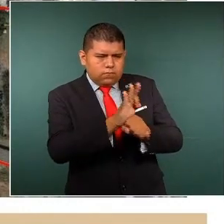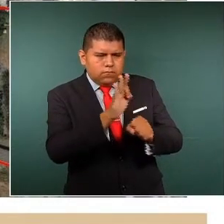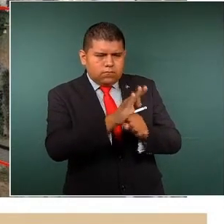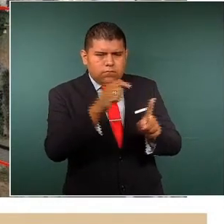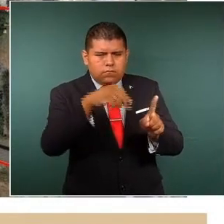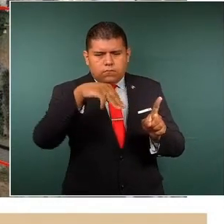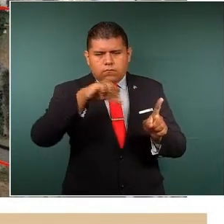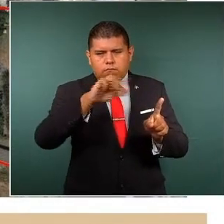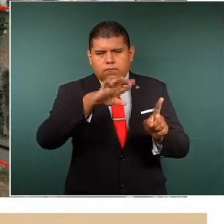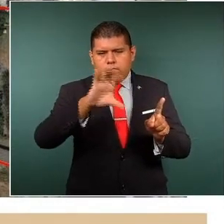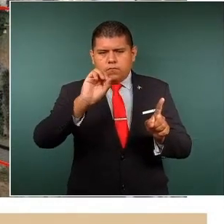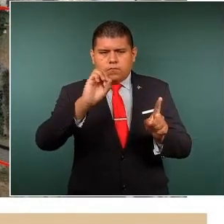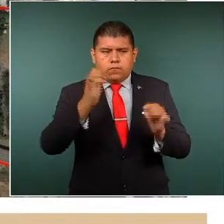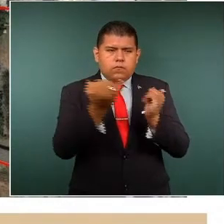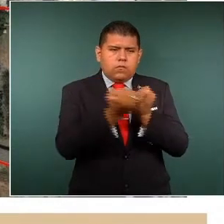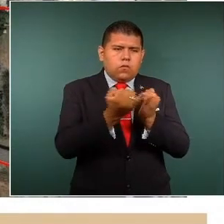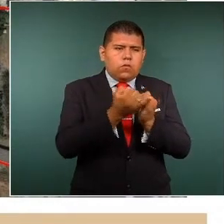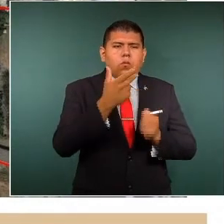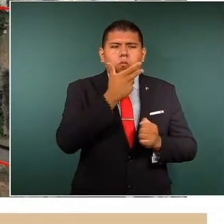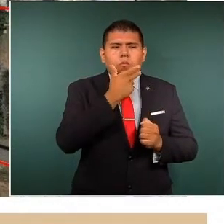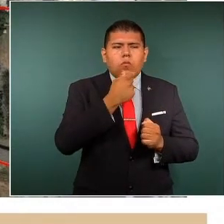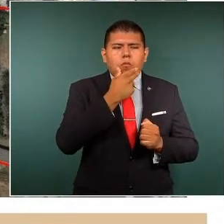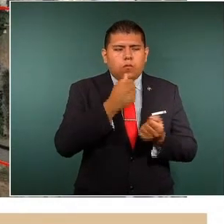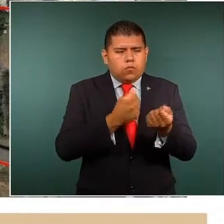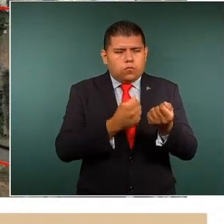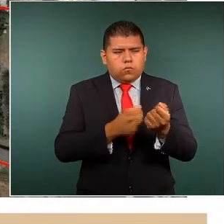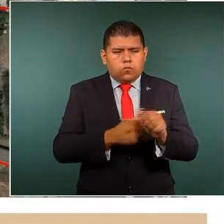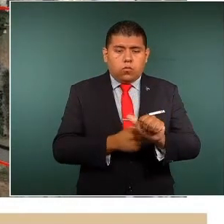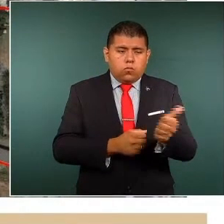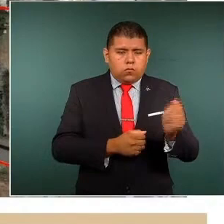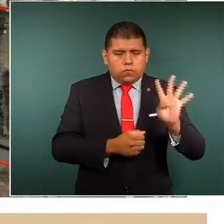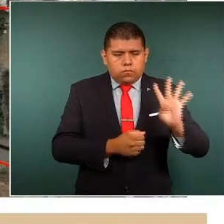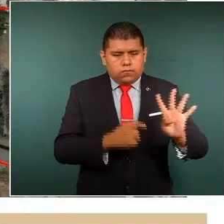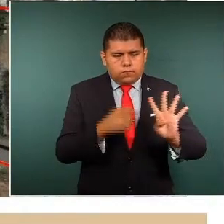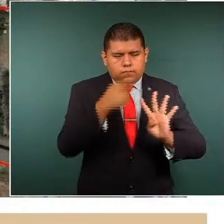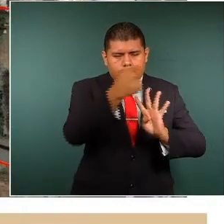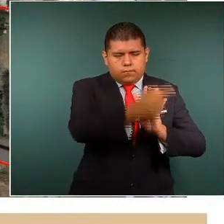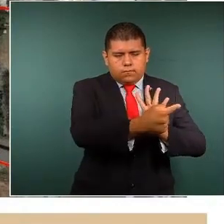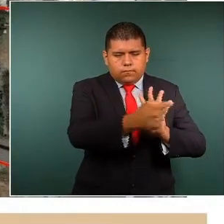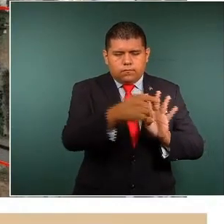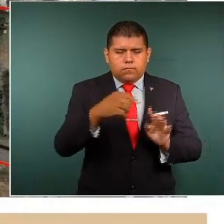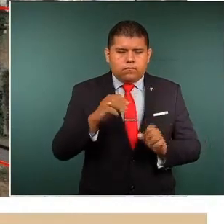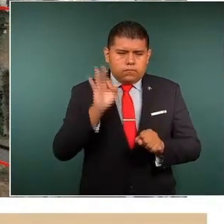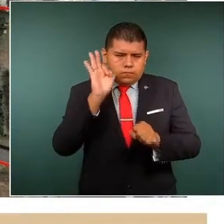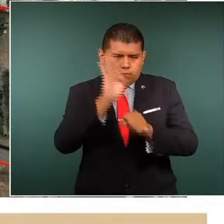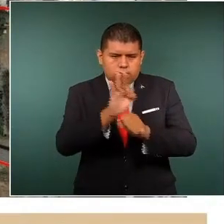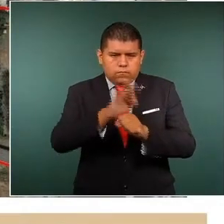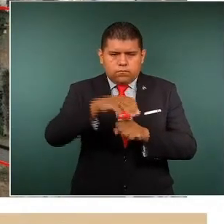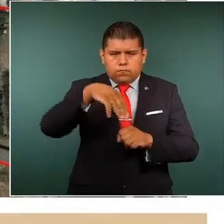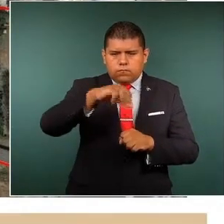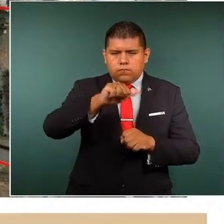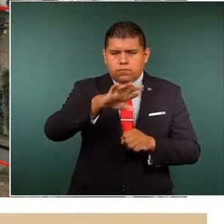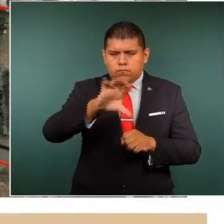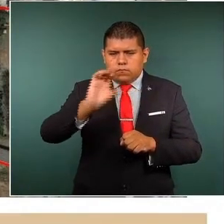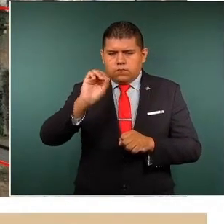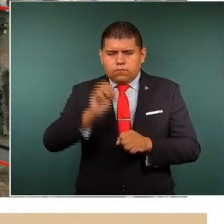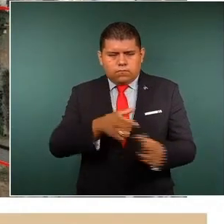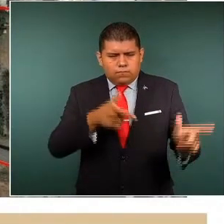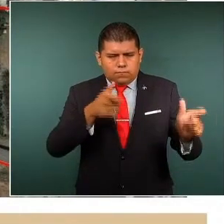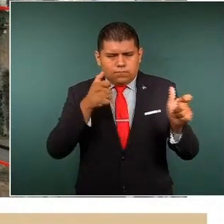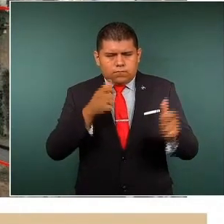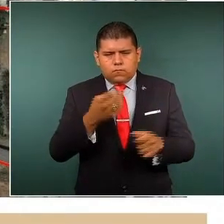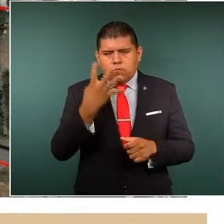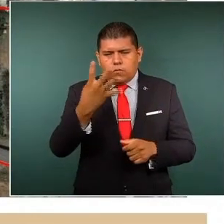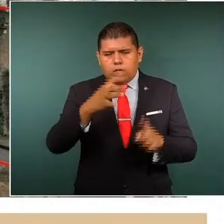cuatro integrantes de la escolta personal del Marro. Se aseguraron 5 armas largas, 3 armas cortas,